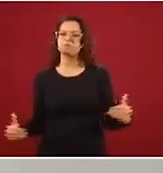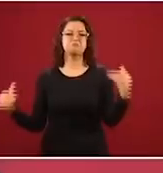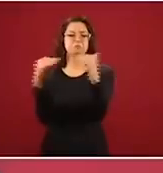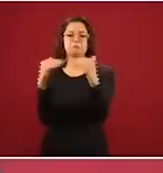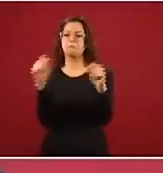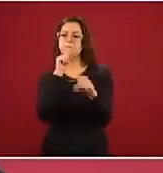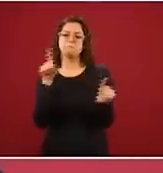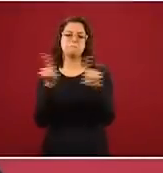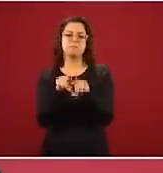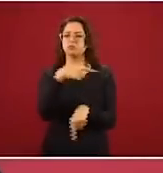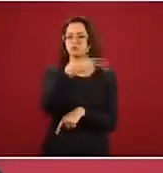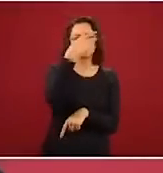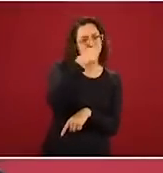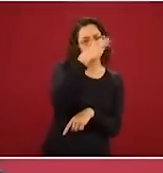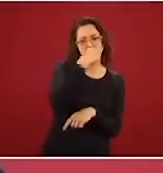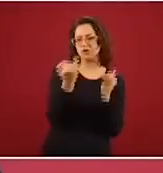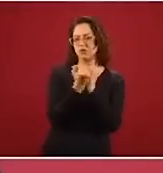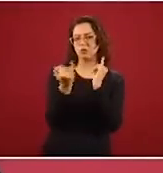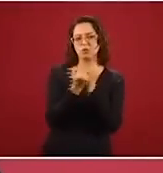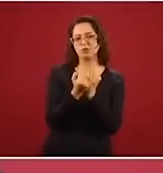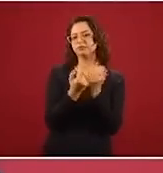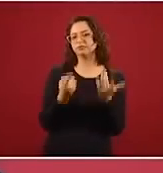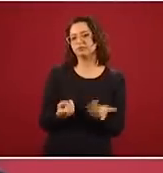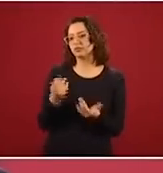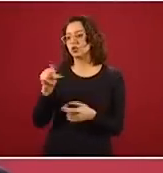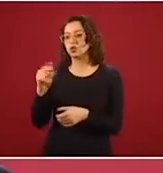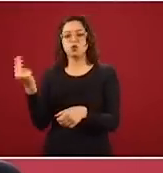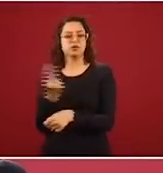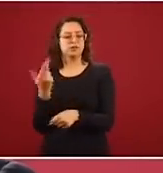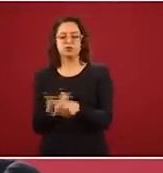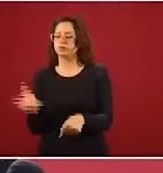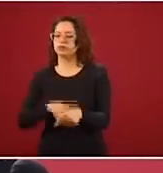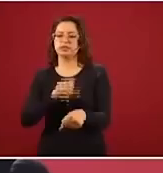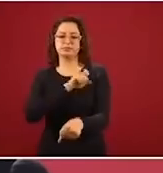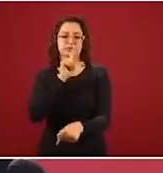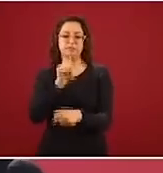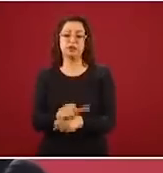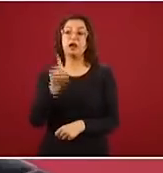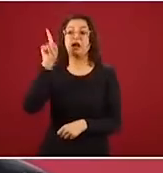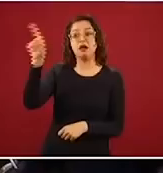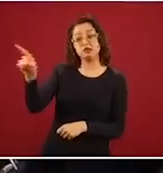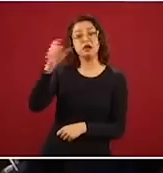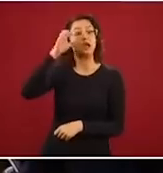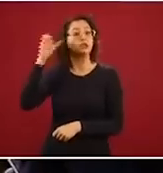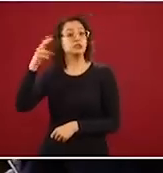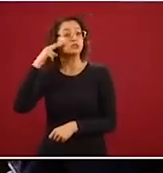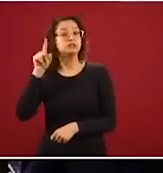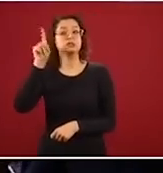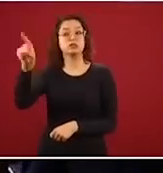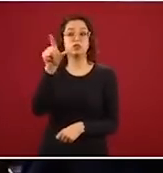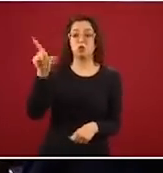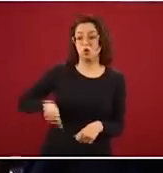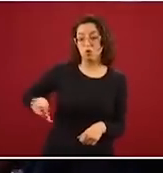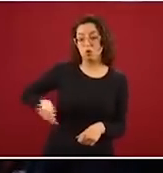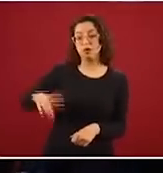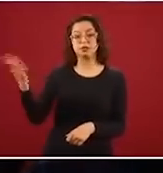incluso menores a la influenza. No se necesitan hospitales especializados. Lo que está haciendo el gobierno chino, ayer tuve una